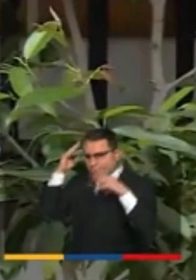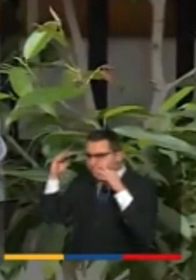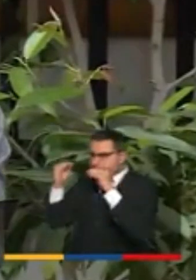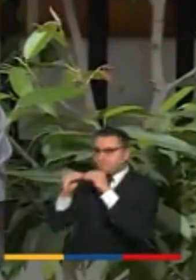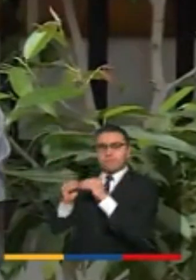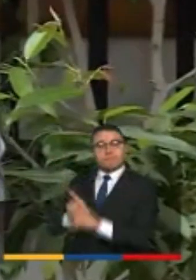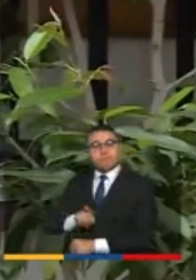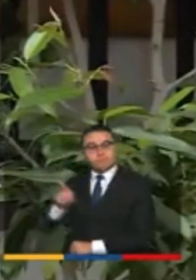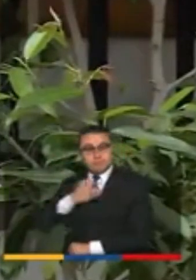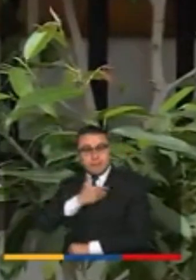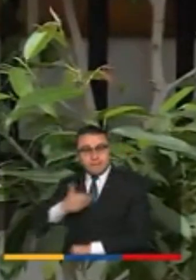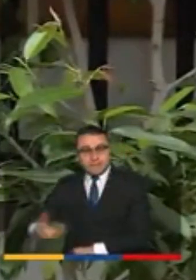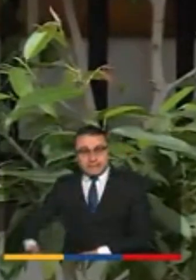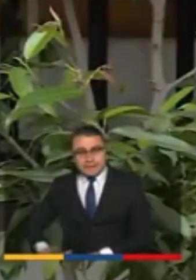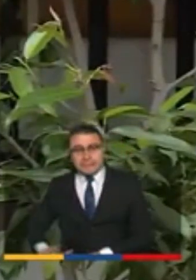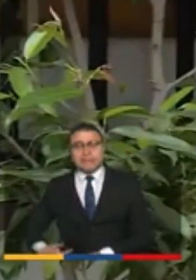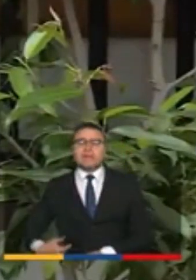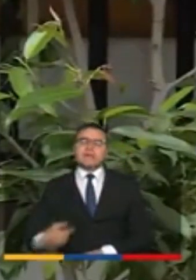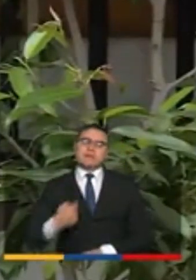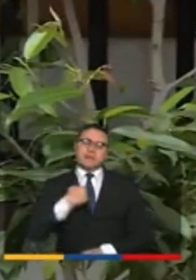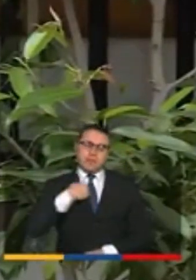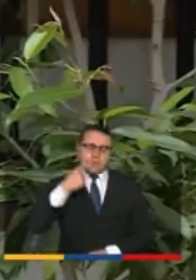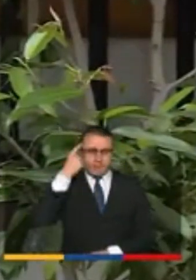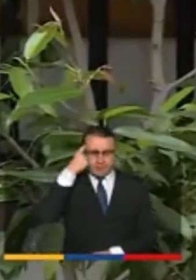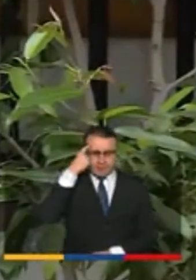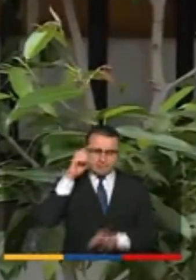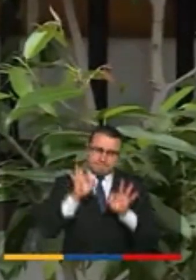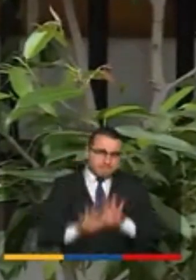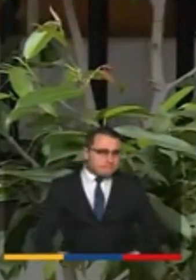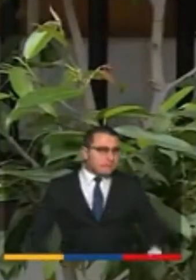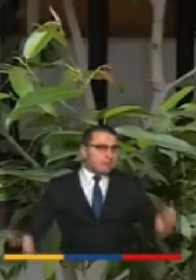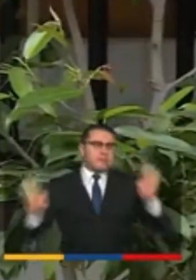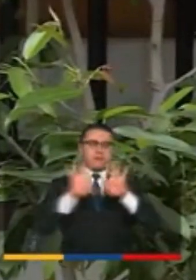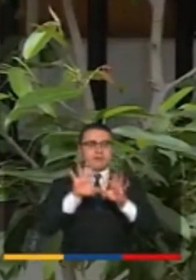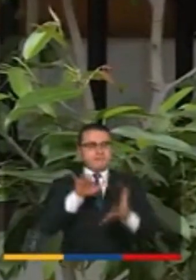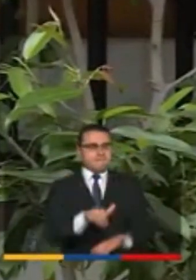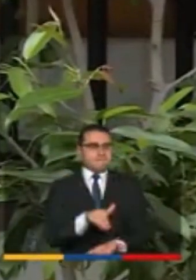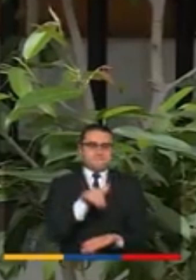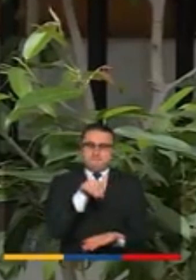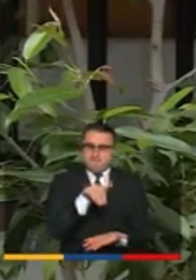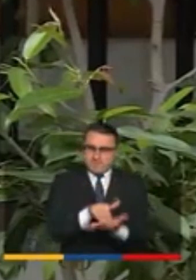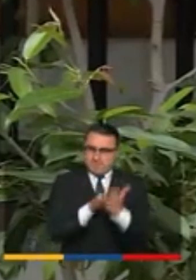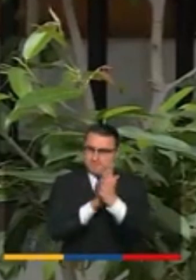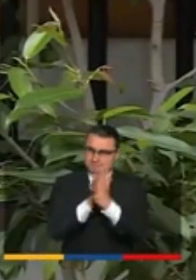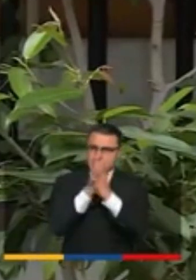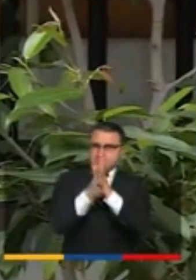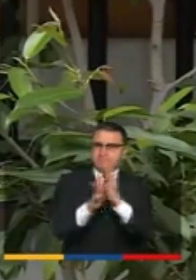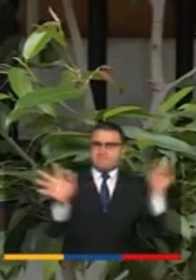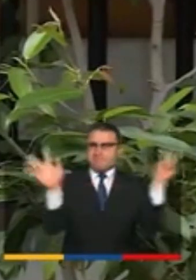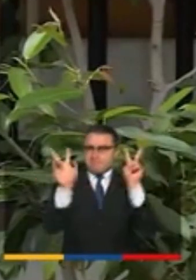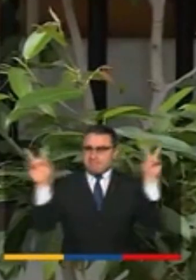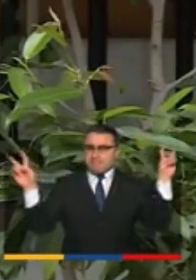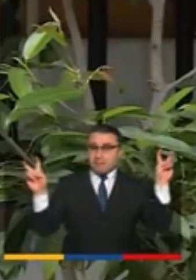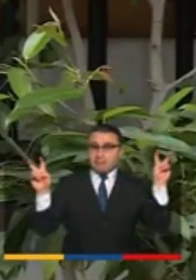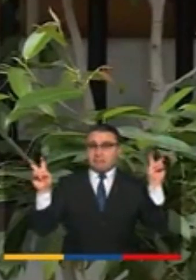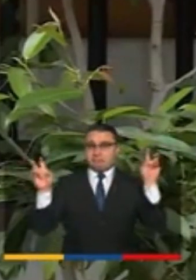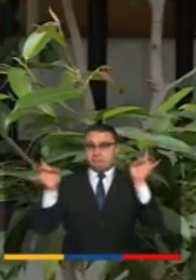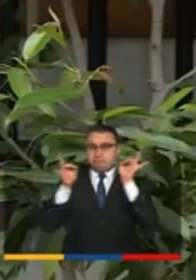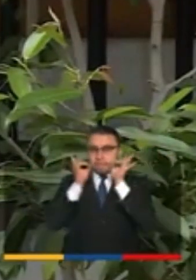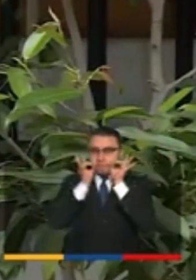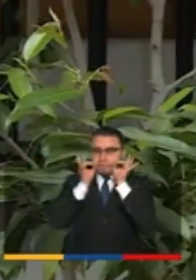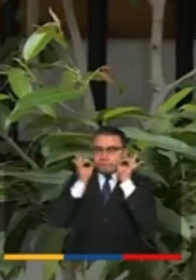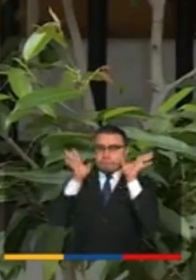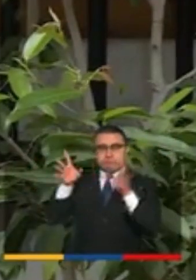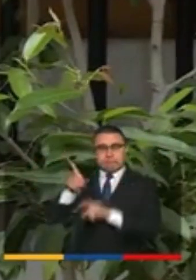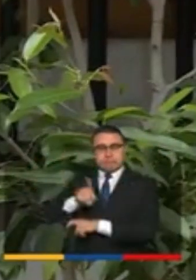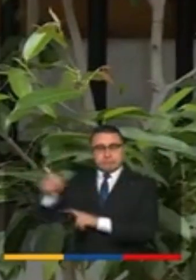presidente, creo necesario referirme con mucha firmeza respecto a los graves hechos sucedidos